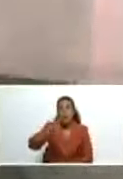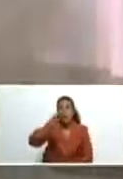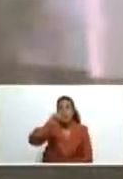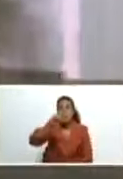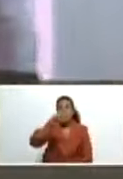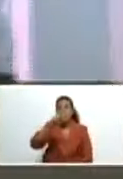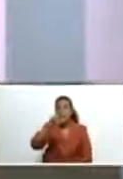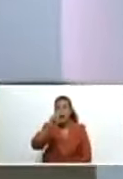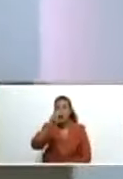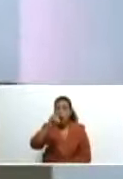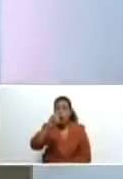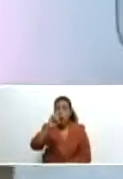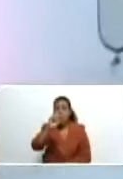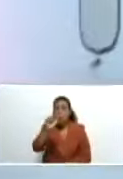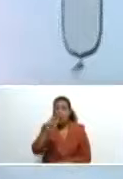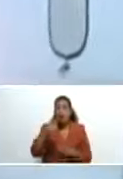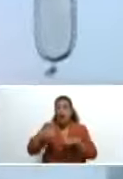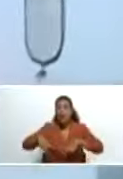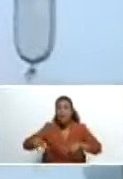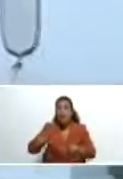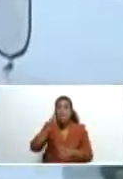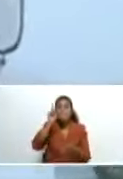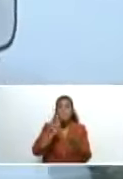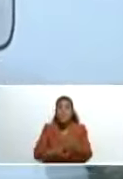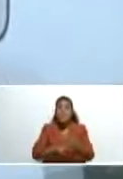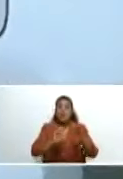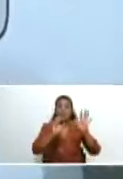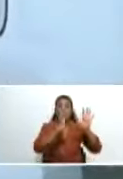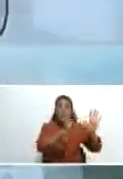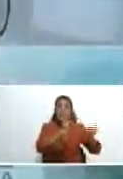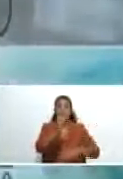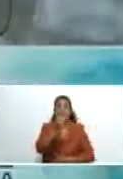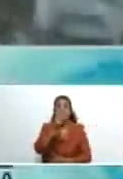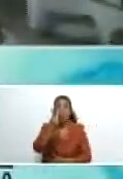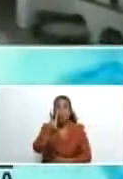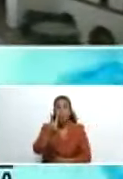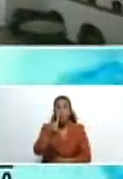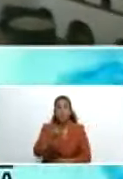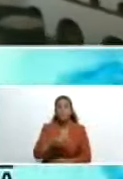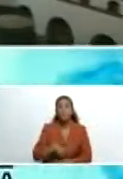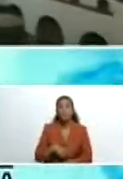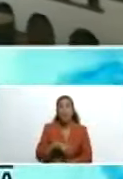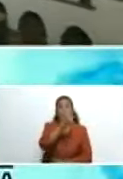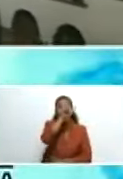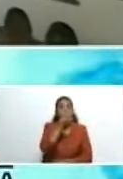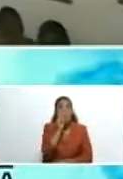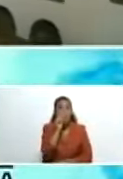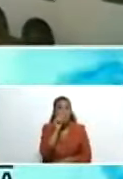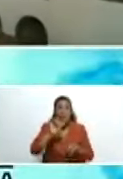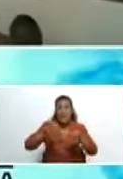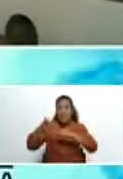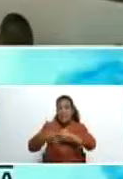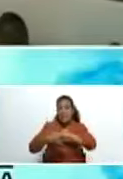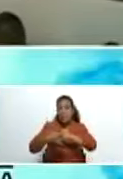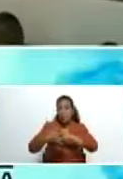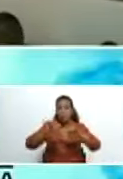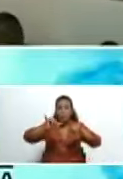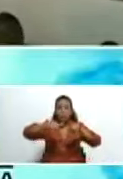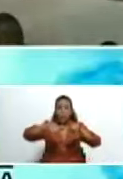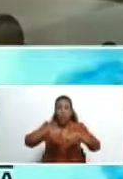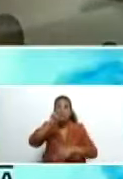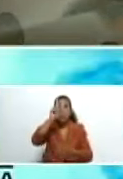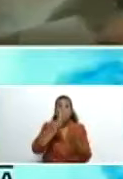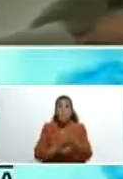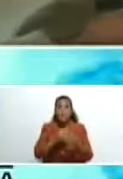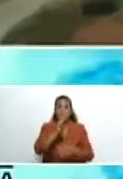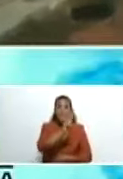primera restauración de la Casa Natal en 1912 con Vicente Lecuna. Correcto. Y fue recuperado en esta restauración del